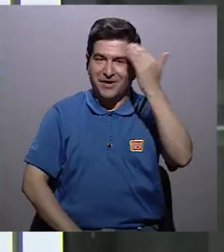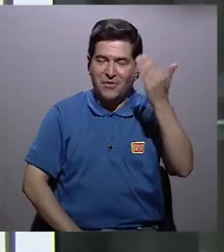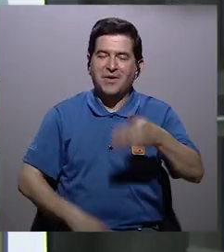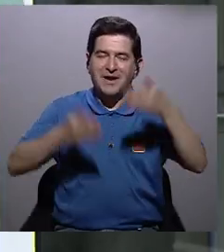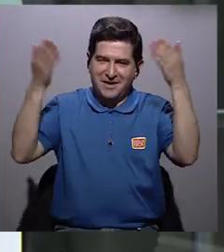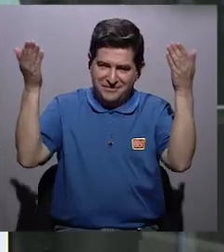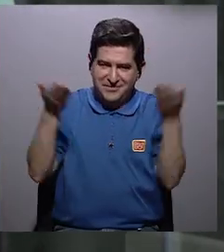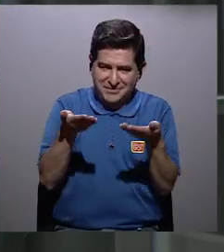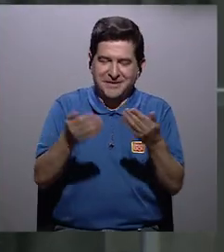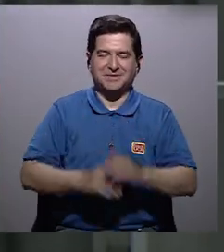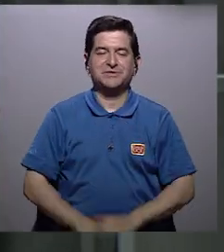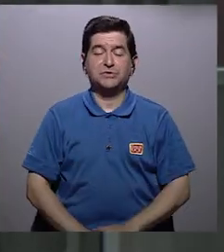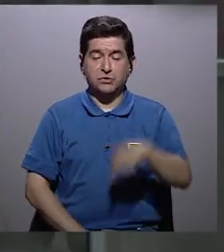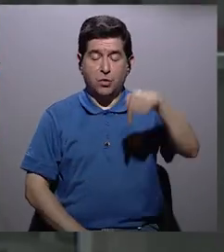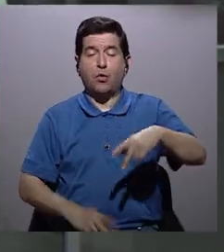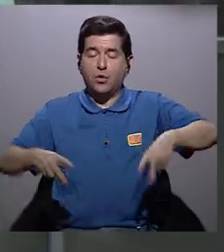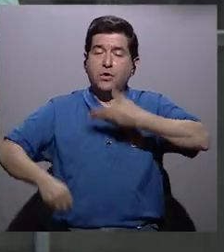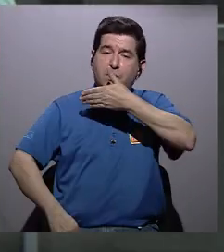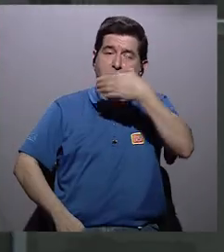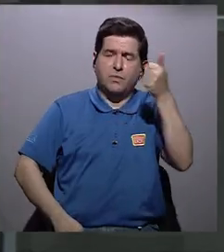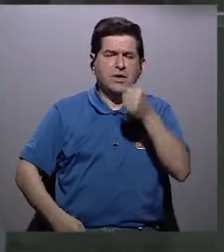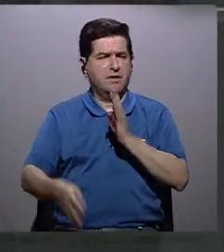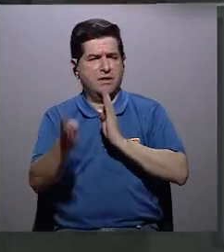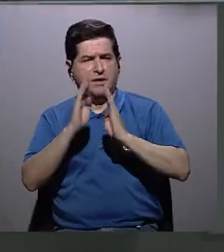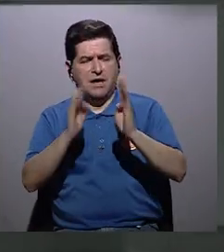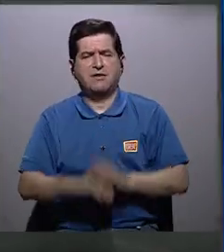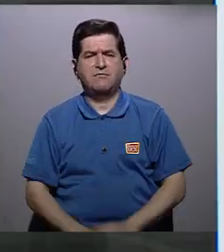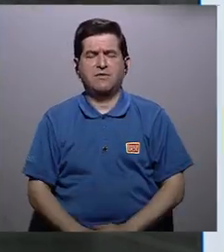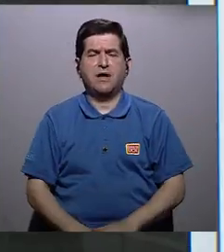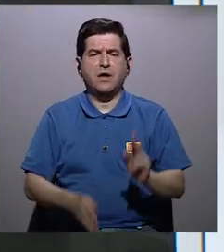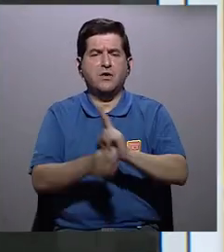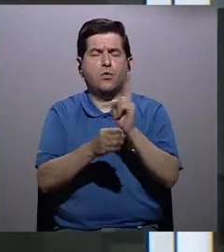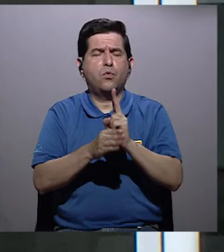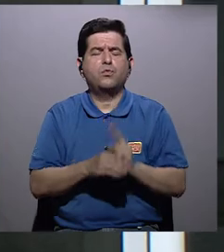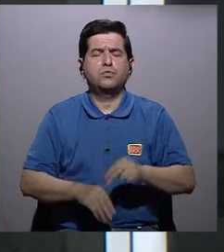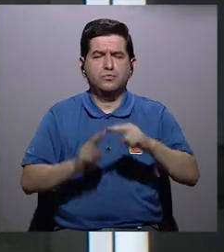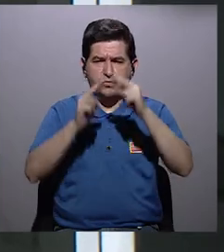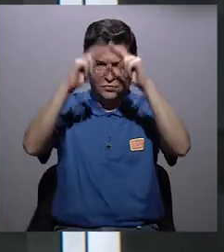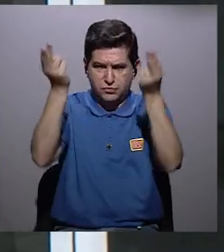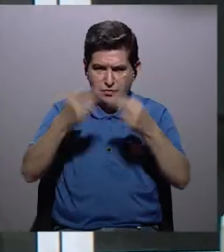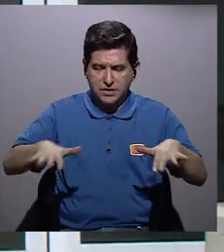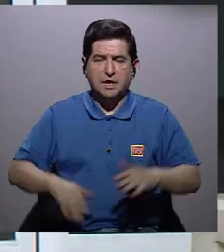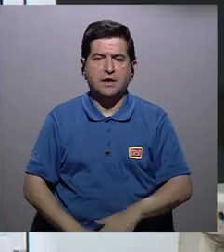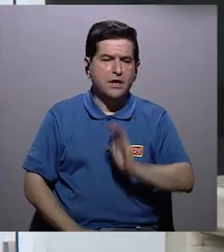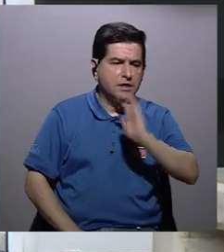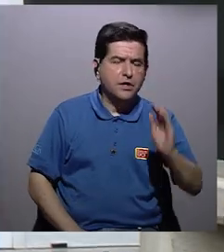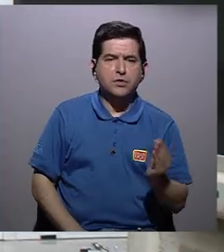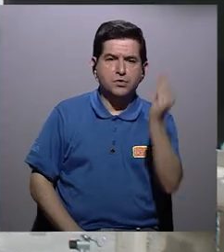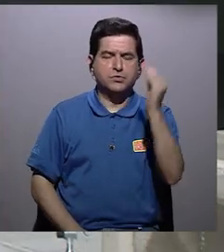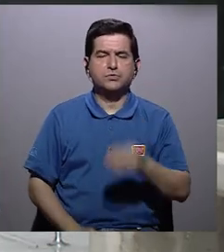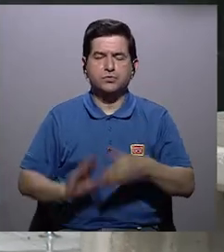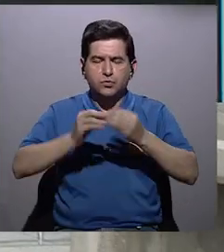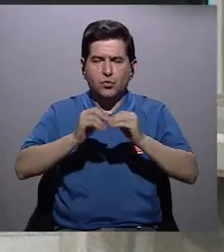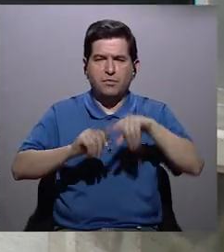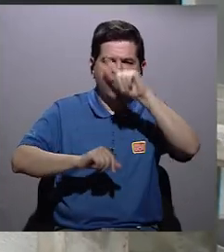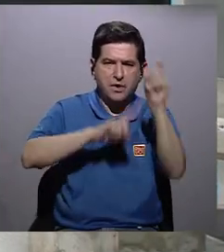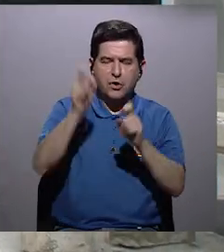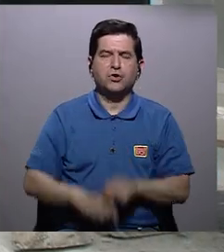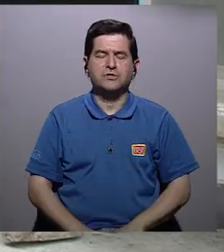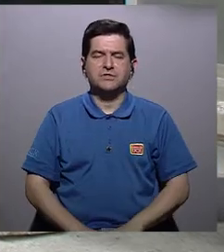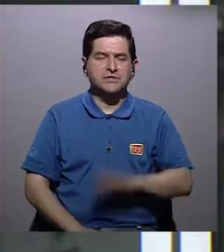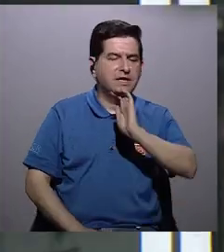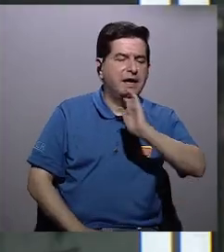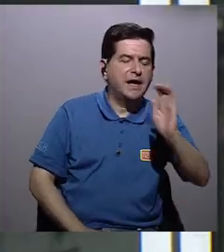tal? Bienvenido y bienvenida. Hoy en Vivir Mejor conversamos acerca del uso que le dan a Internet los menores de edad con datos de la encuesta